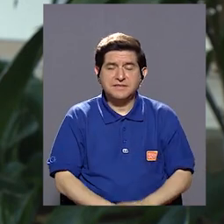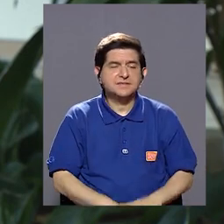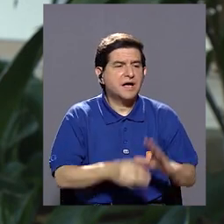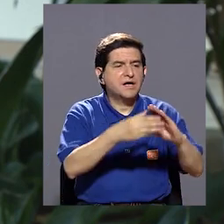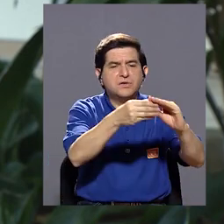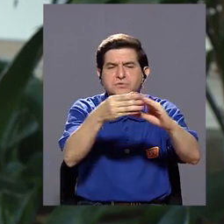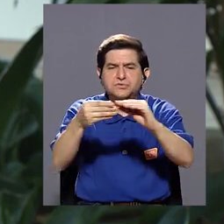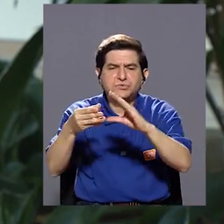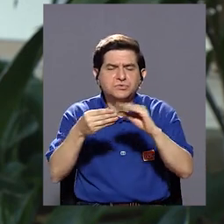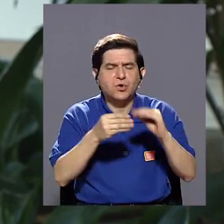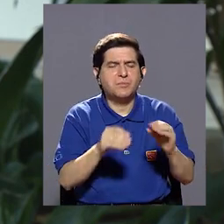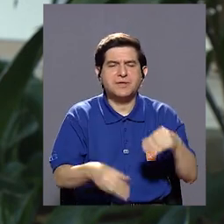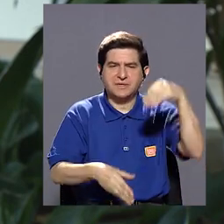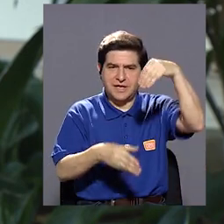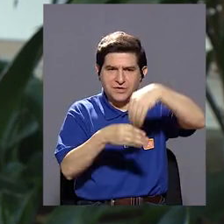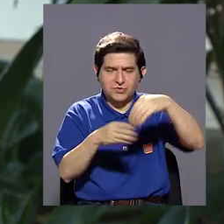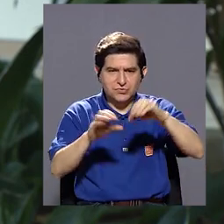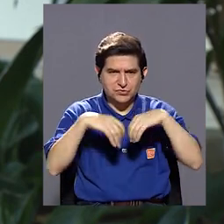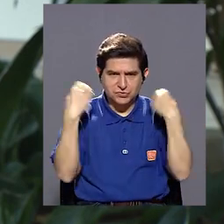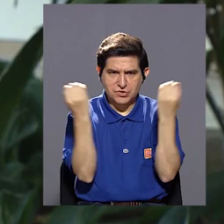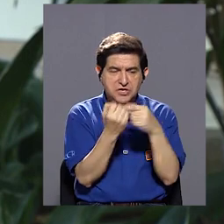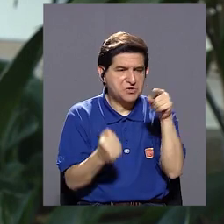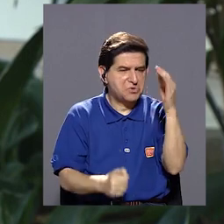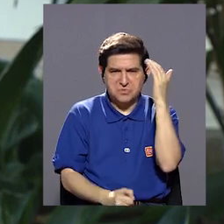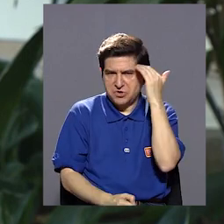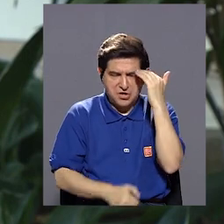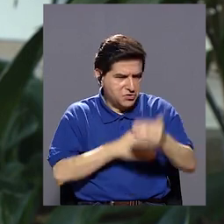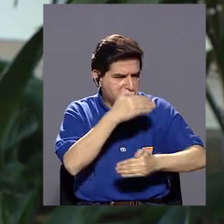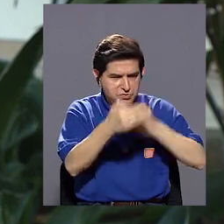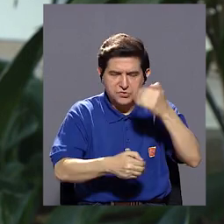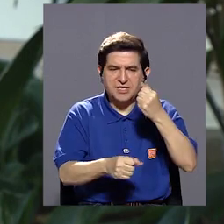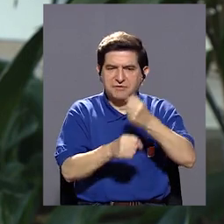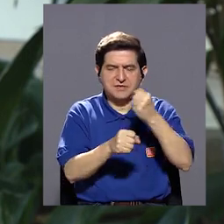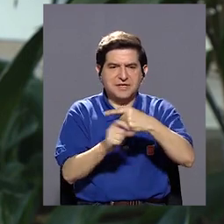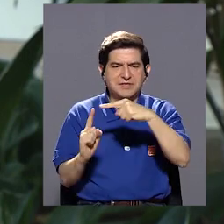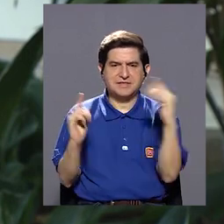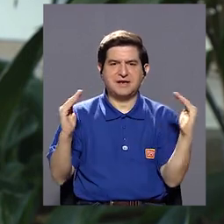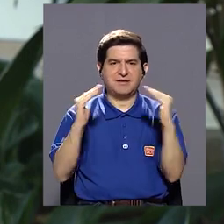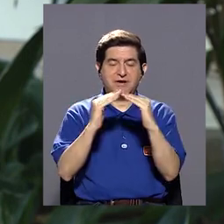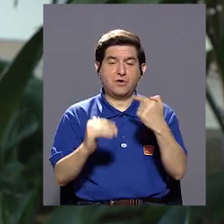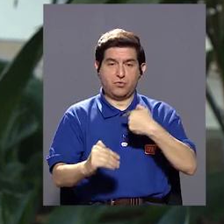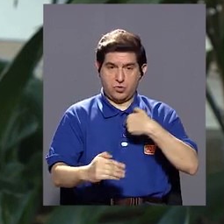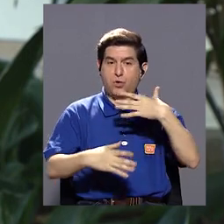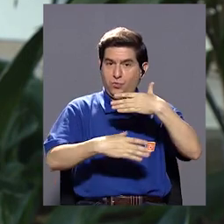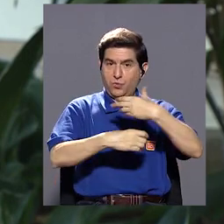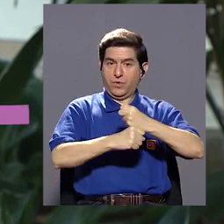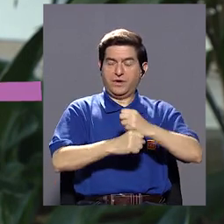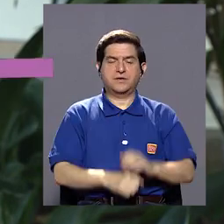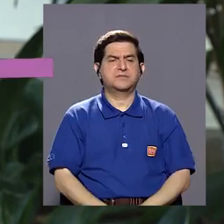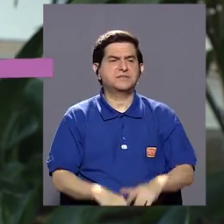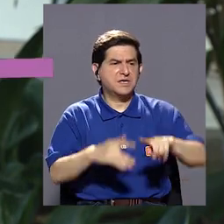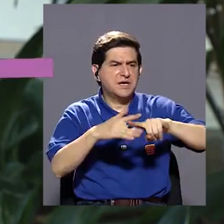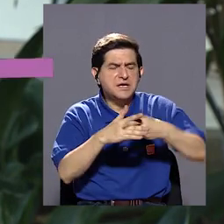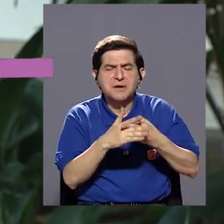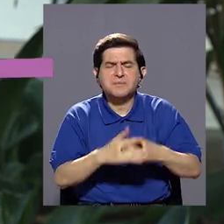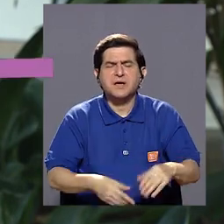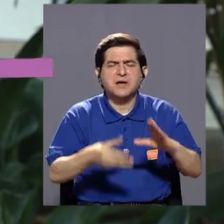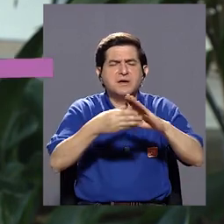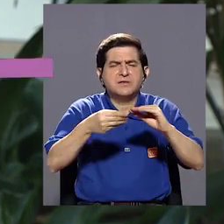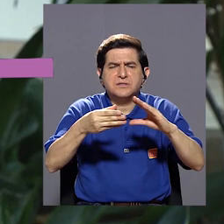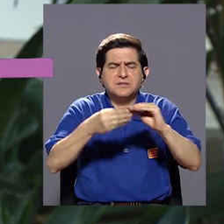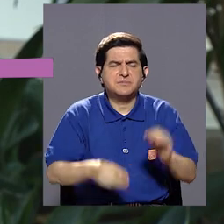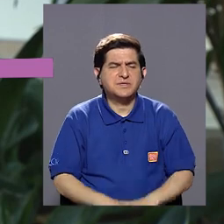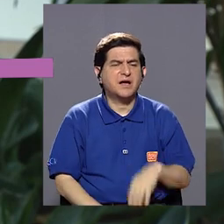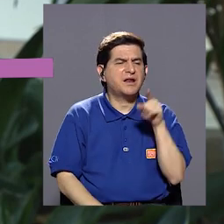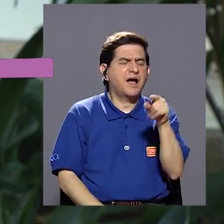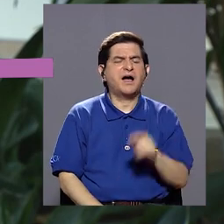existir comentarios en la organización donde no están muy informados del proceso de teletrabajo que esta persona está siguiendo y empiezan a existir rumores. No, es que